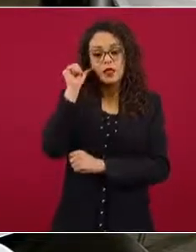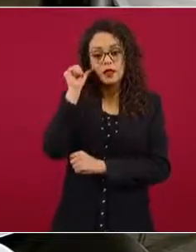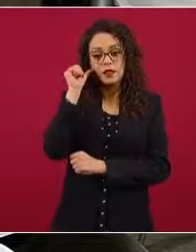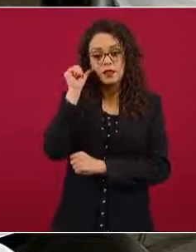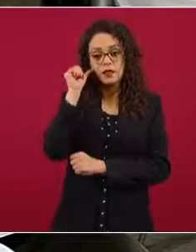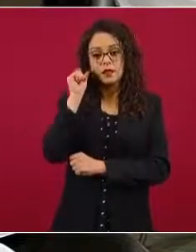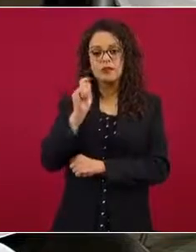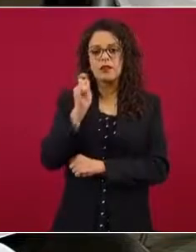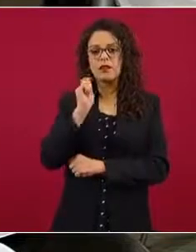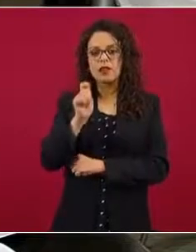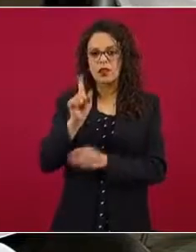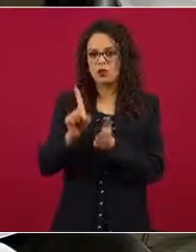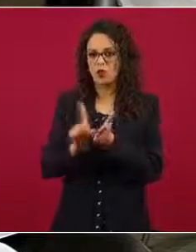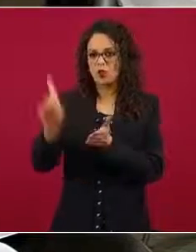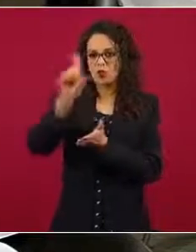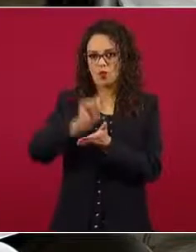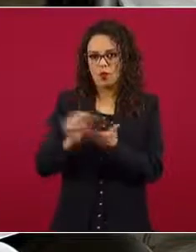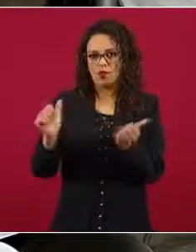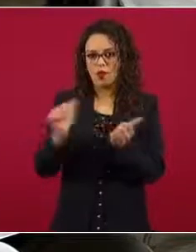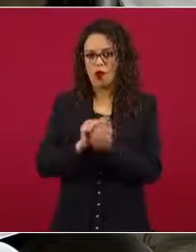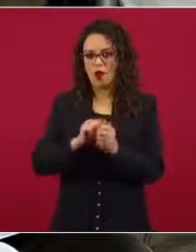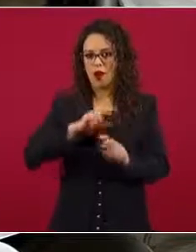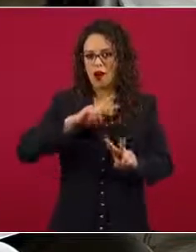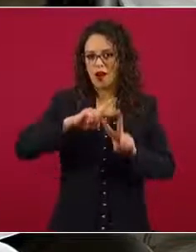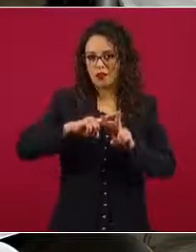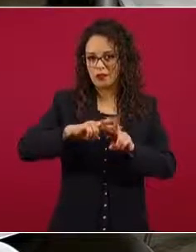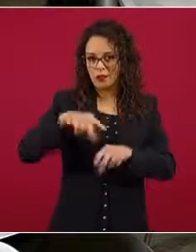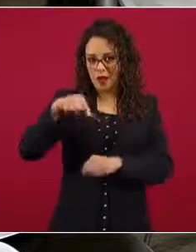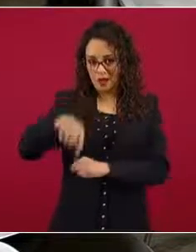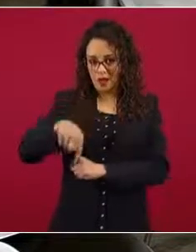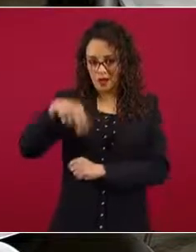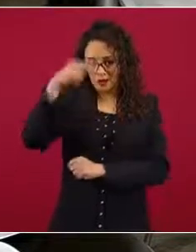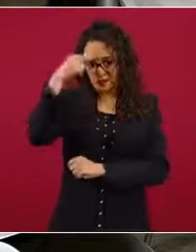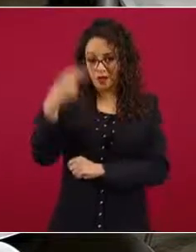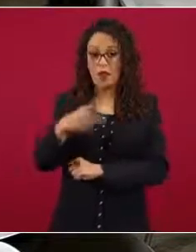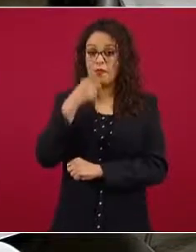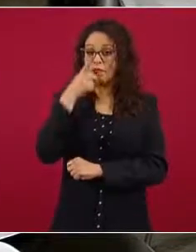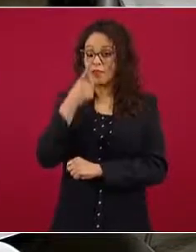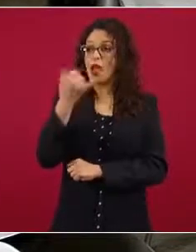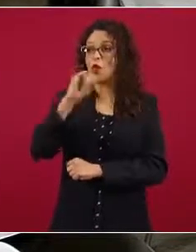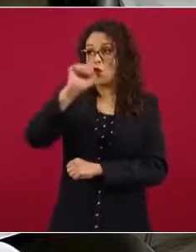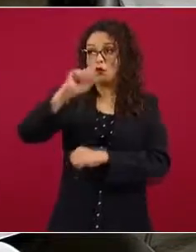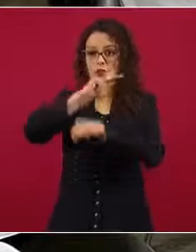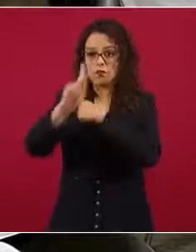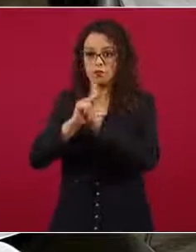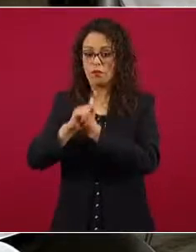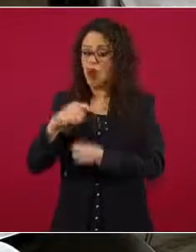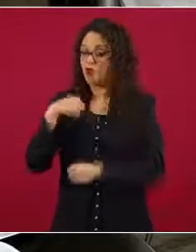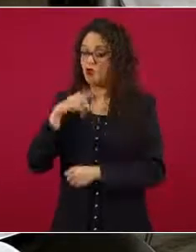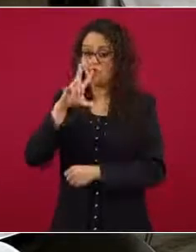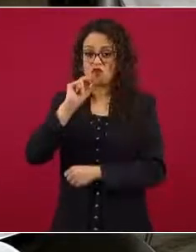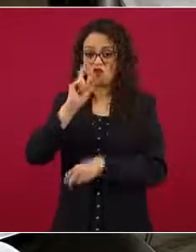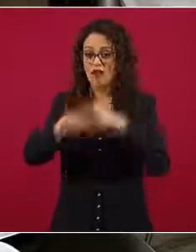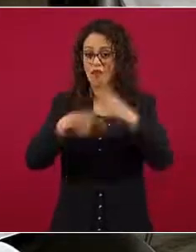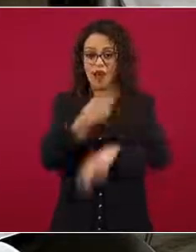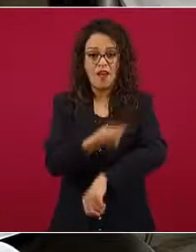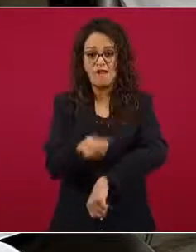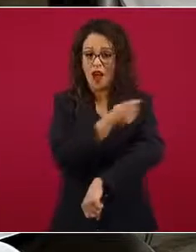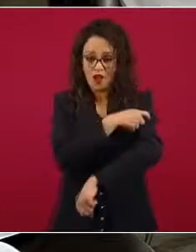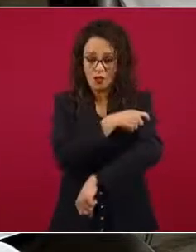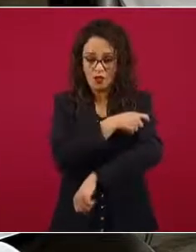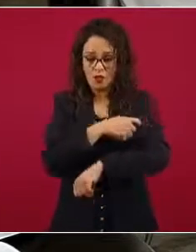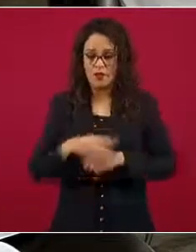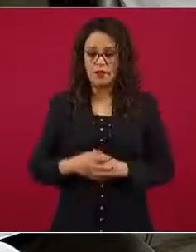hashtag en Twitter en México y en otros países que decía yo no me vacuno. Entonces quería preguntarle, aprovechando que están